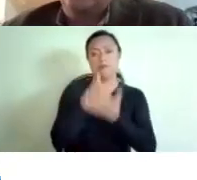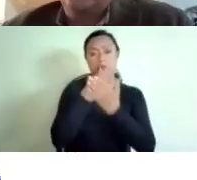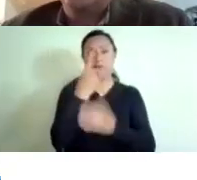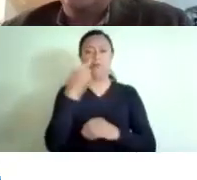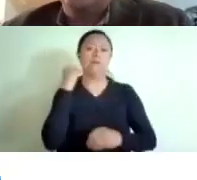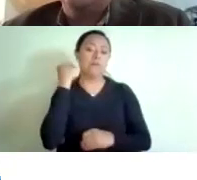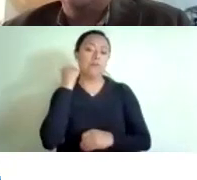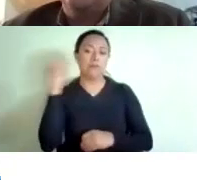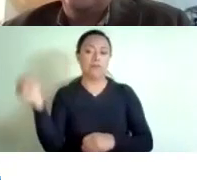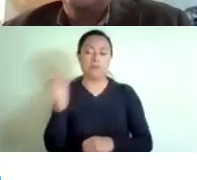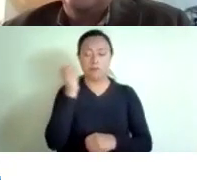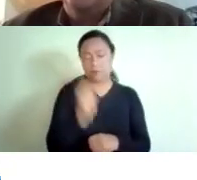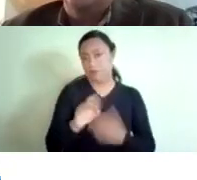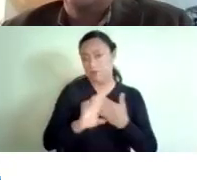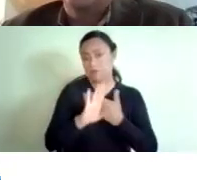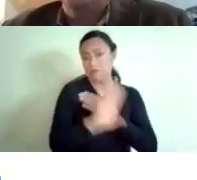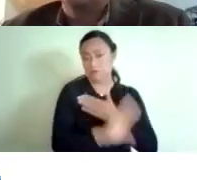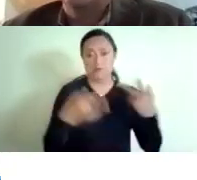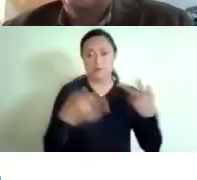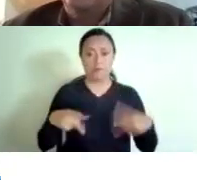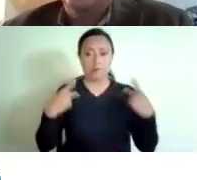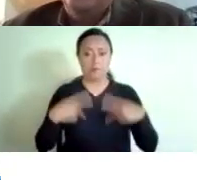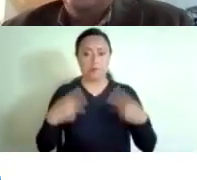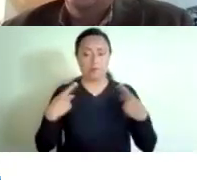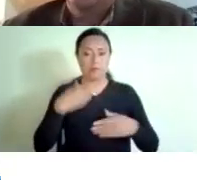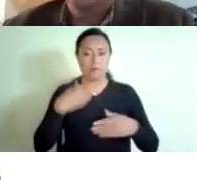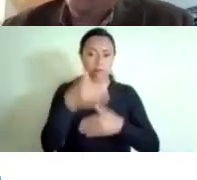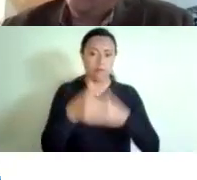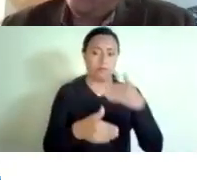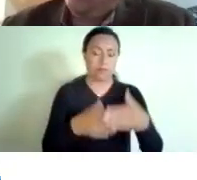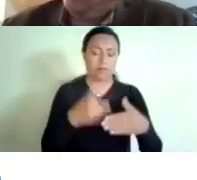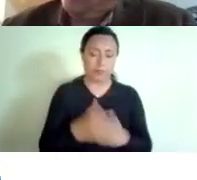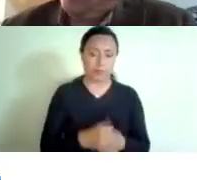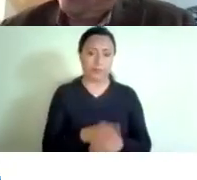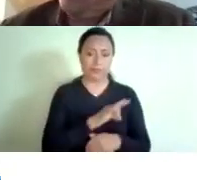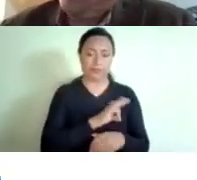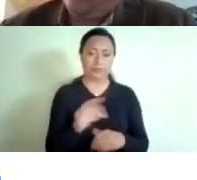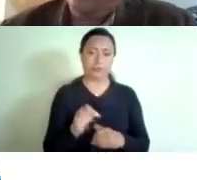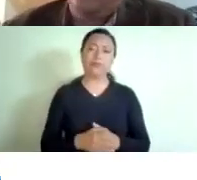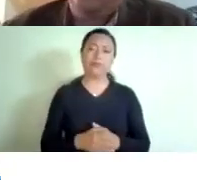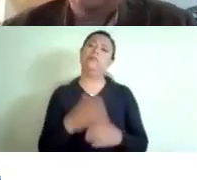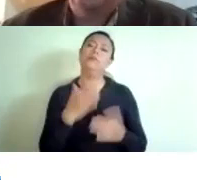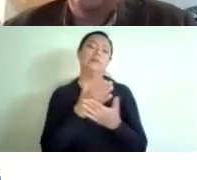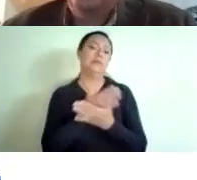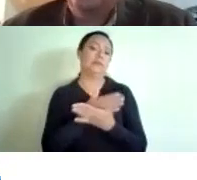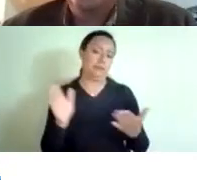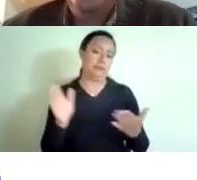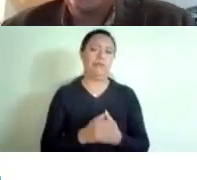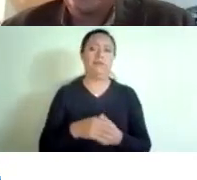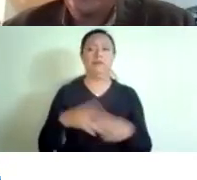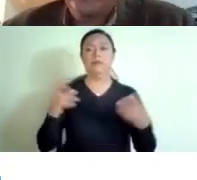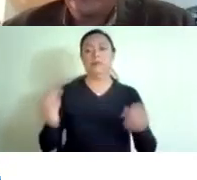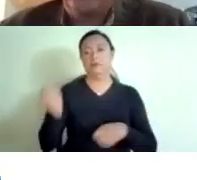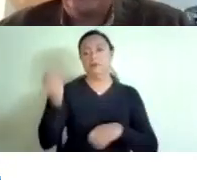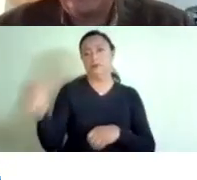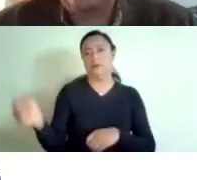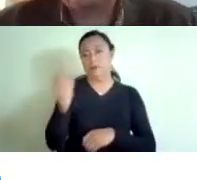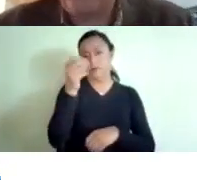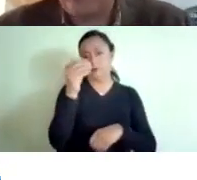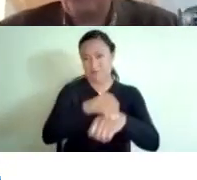con la aplicación se tardarían, y sin abogado, 40 minutos. Eso fue lo que dijo. A eso tenemos que llegar, que hagan